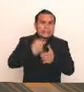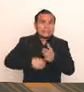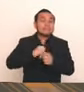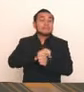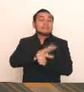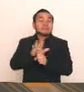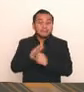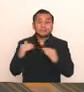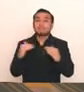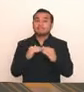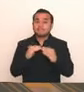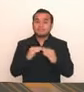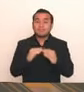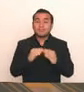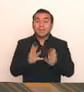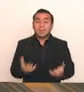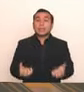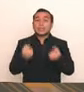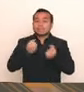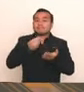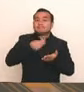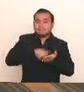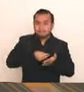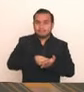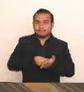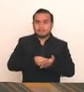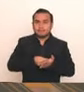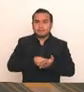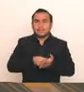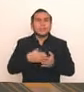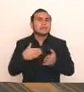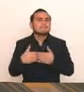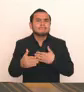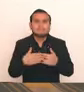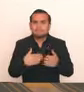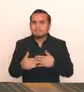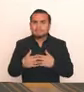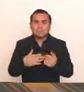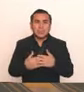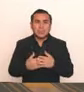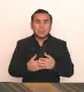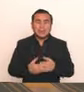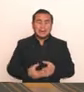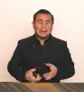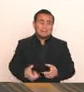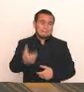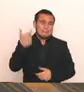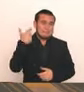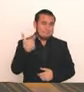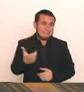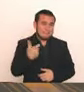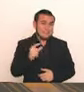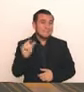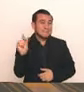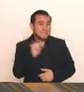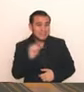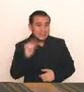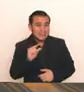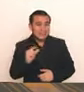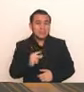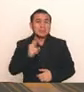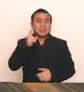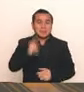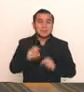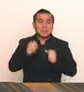como para tratar de salvar sus economías y a pesar de todo esto a pesar de millones de dólares prestados a pesar de que ellos mismos